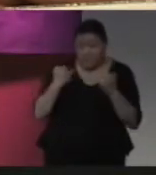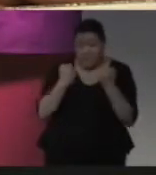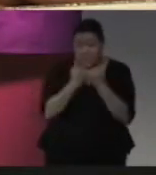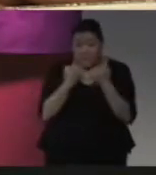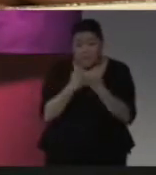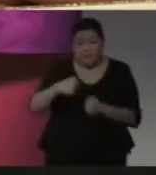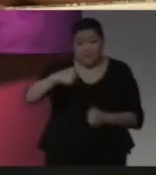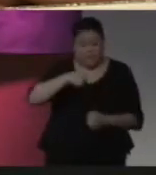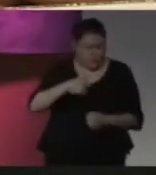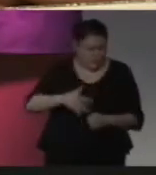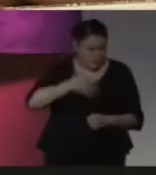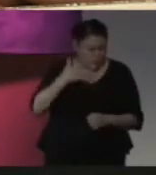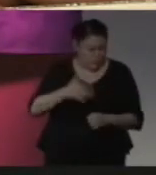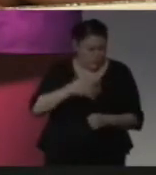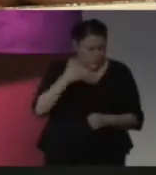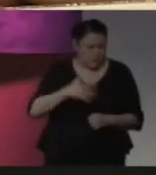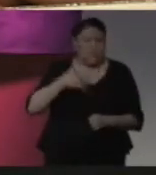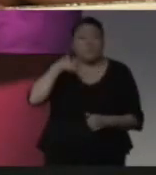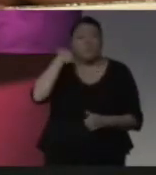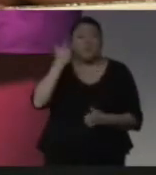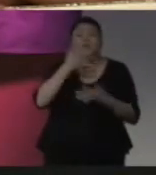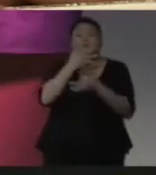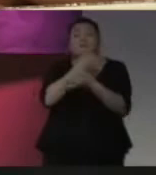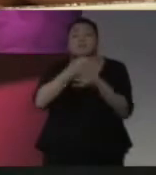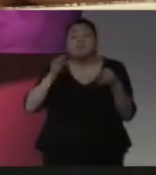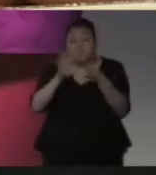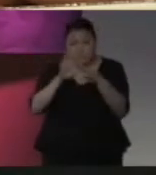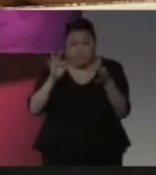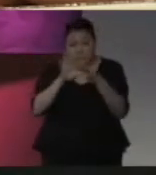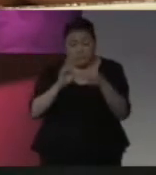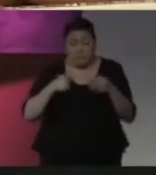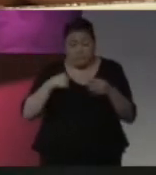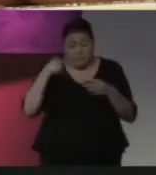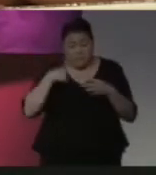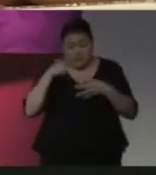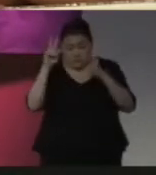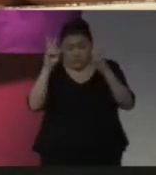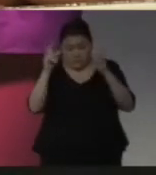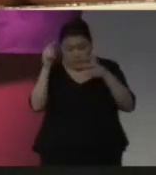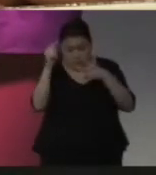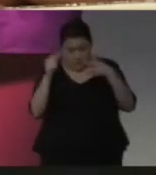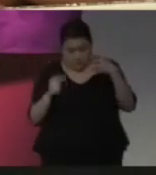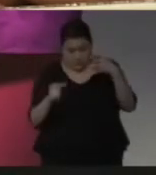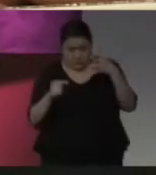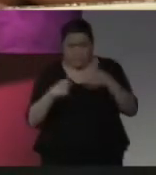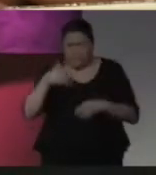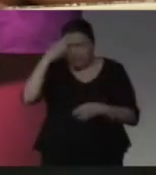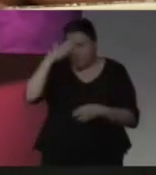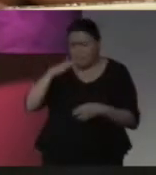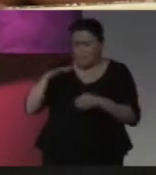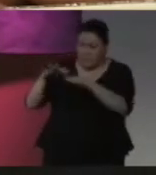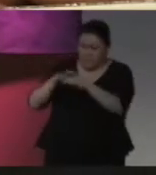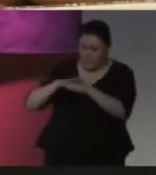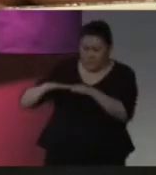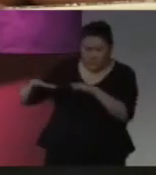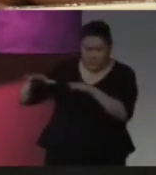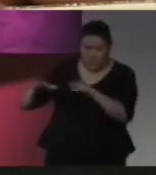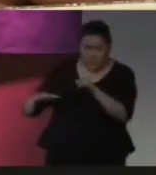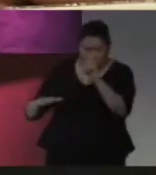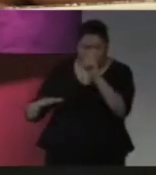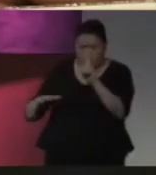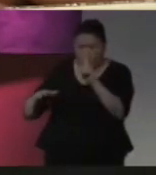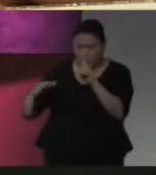quisiera decir que voy a hablar de una experiencia concreta, tal